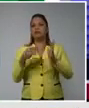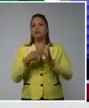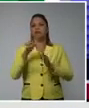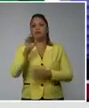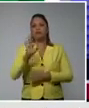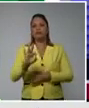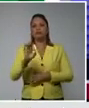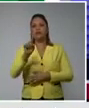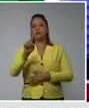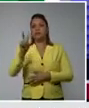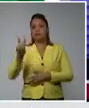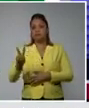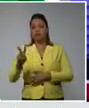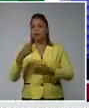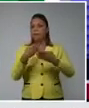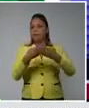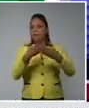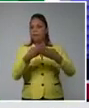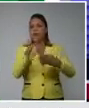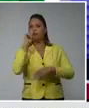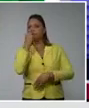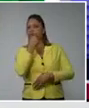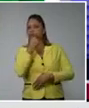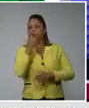19.812 muestras para el diagnóstico de